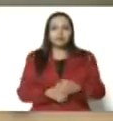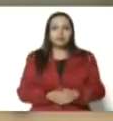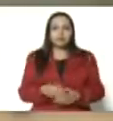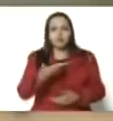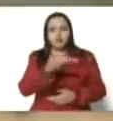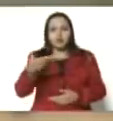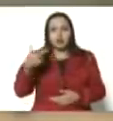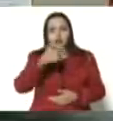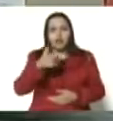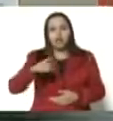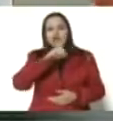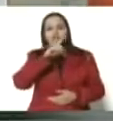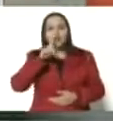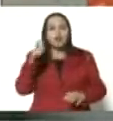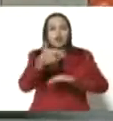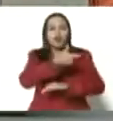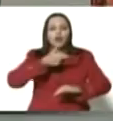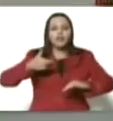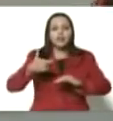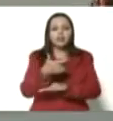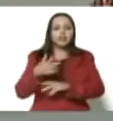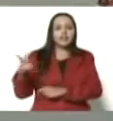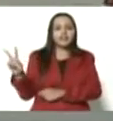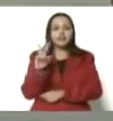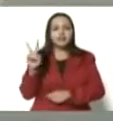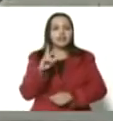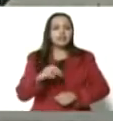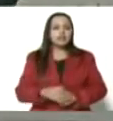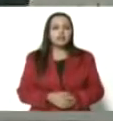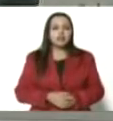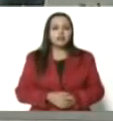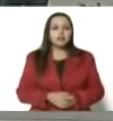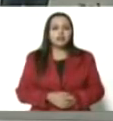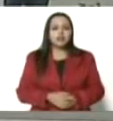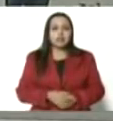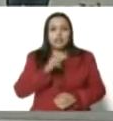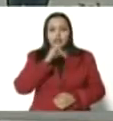señores, en nombre del Gobierno de la República Bolivariana de Venezuela, se les